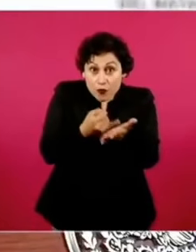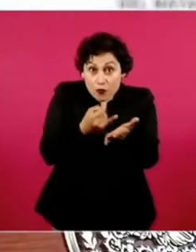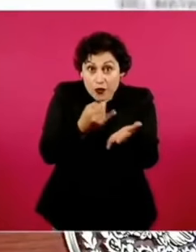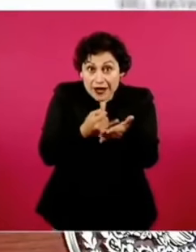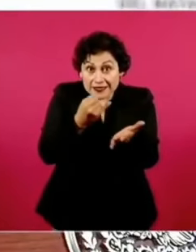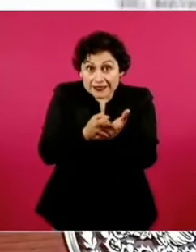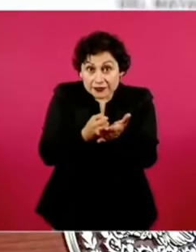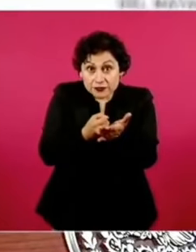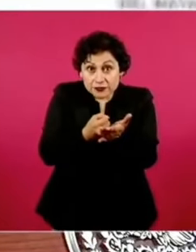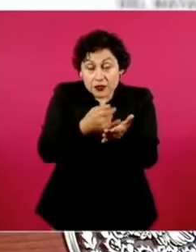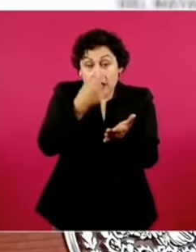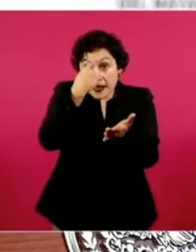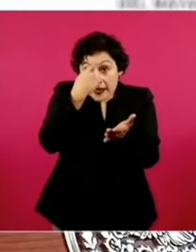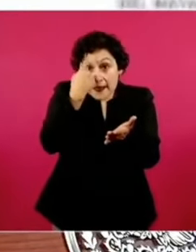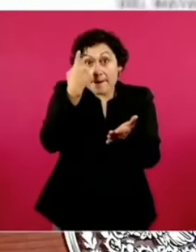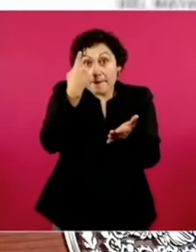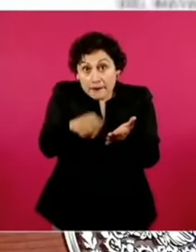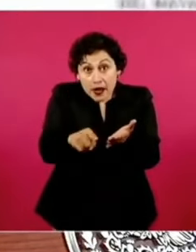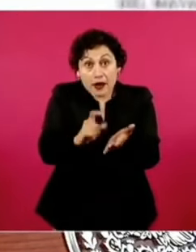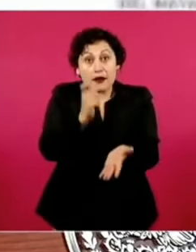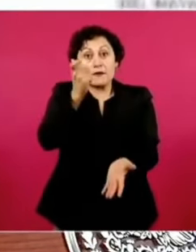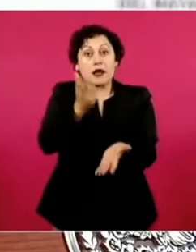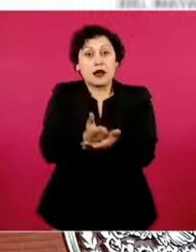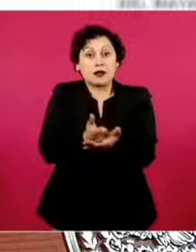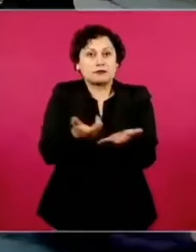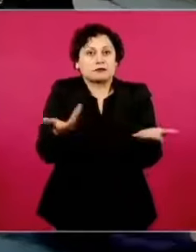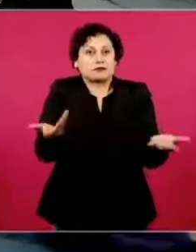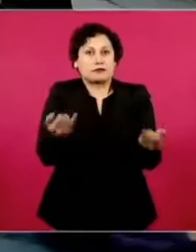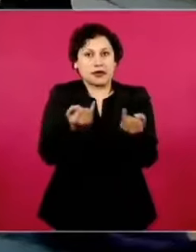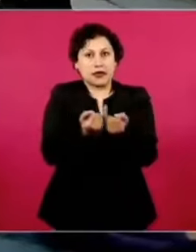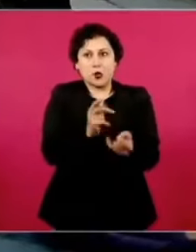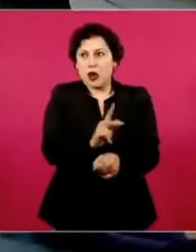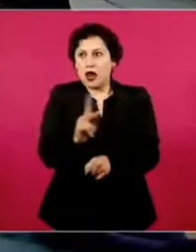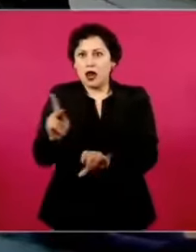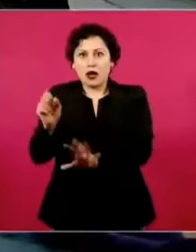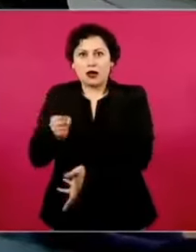Es lo que han estado. Sí. Nada más por